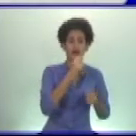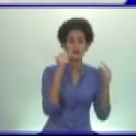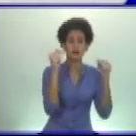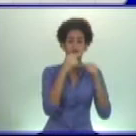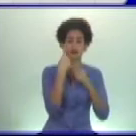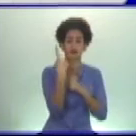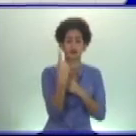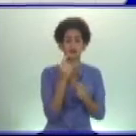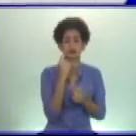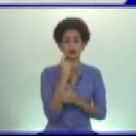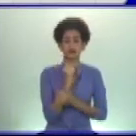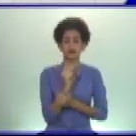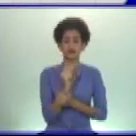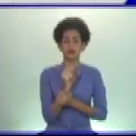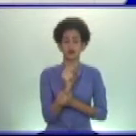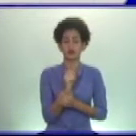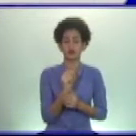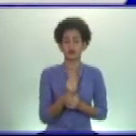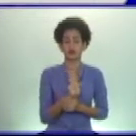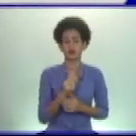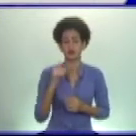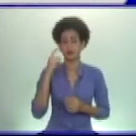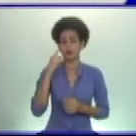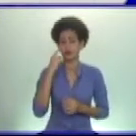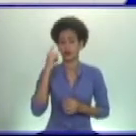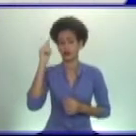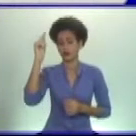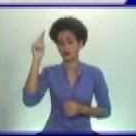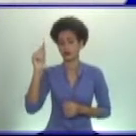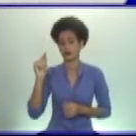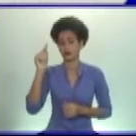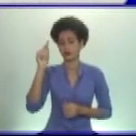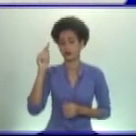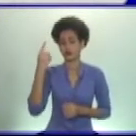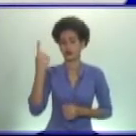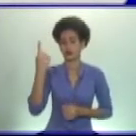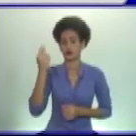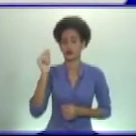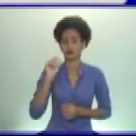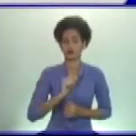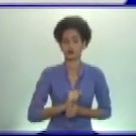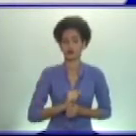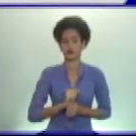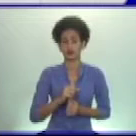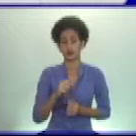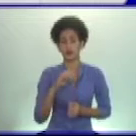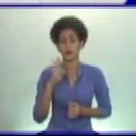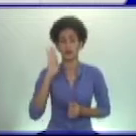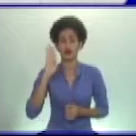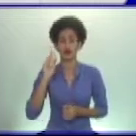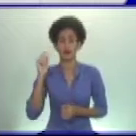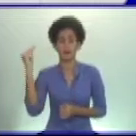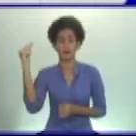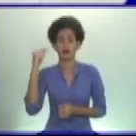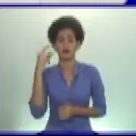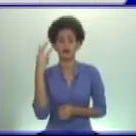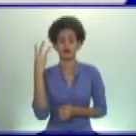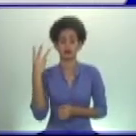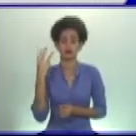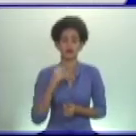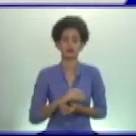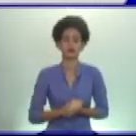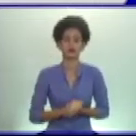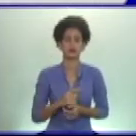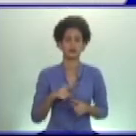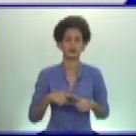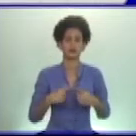valor que estamos viendo ahí en la abscisa. Mírenlo ahí. Y en este caso entonces B es menos 3, porque es